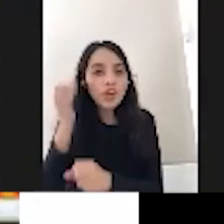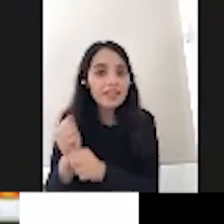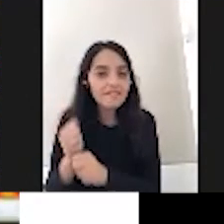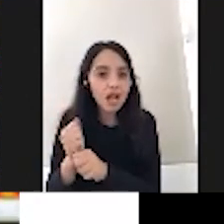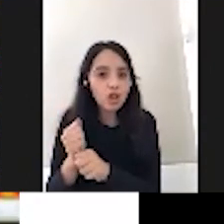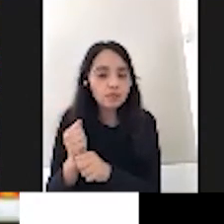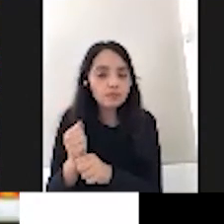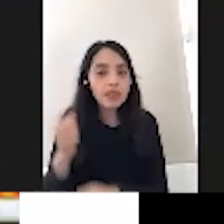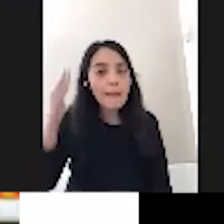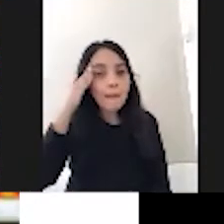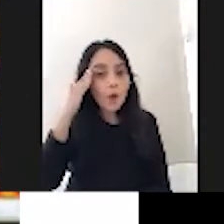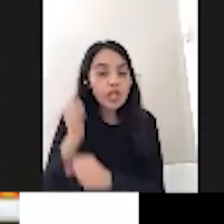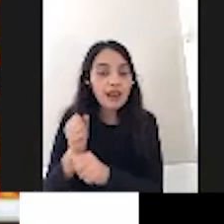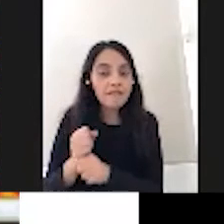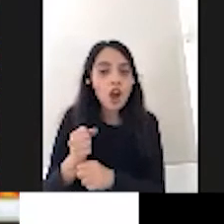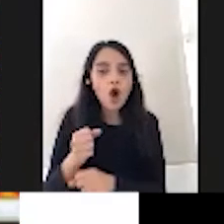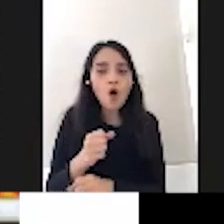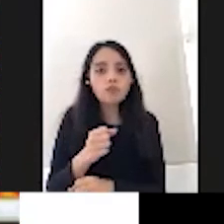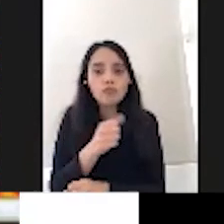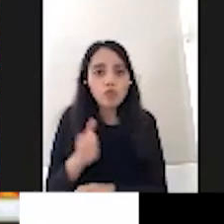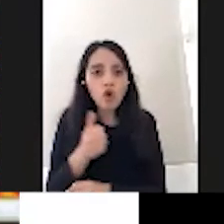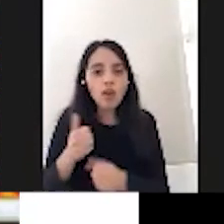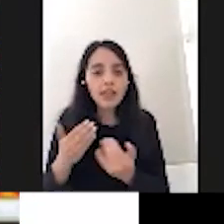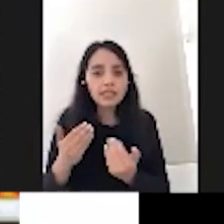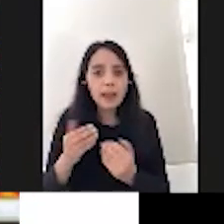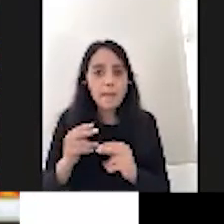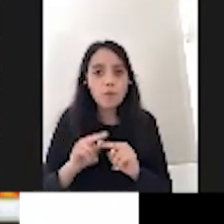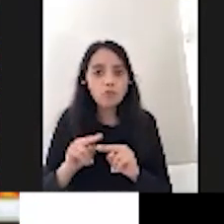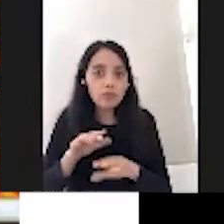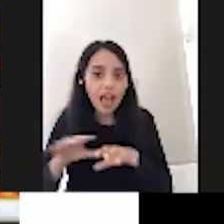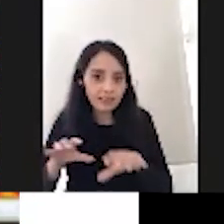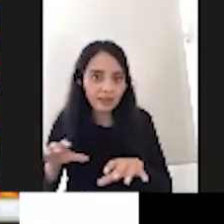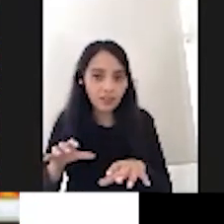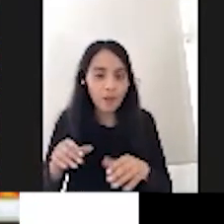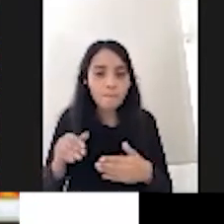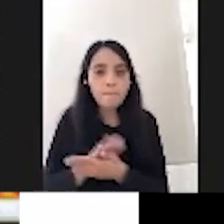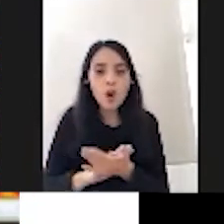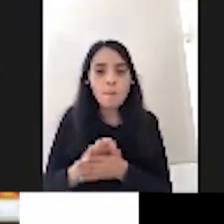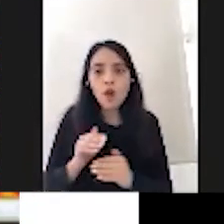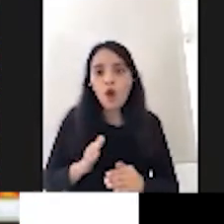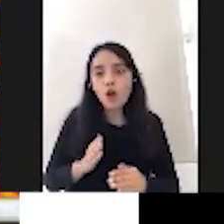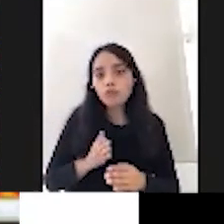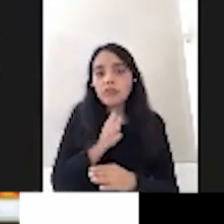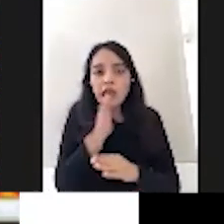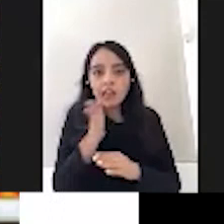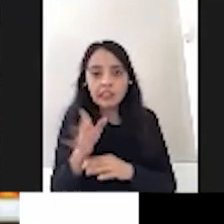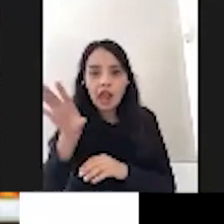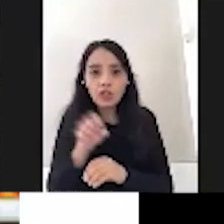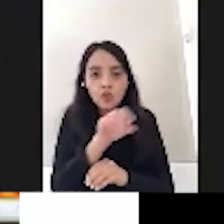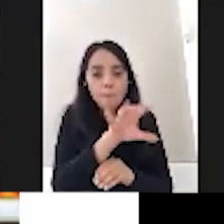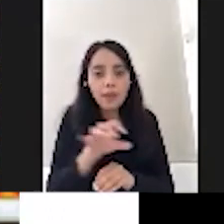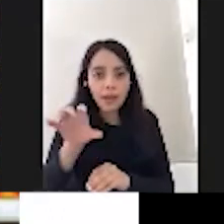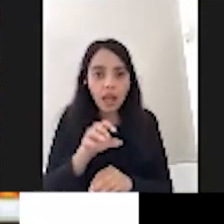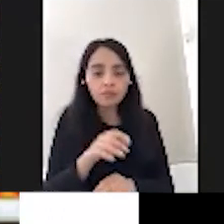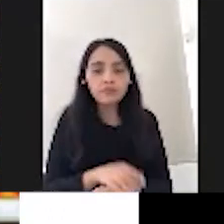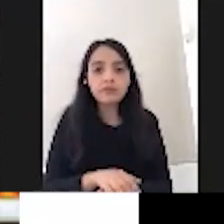memoria que necesitamos ocupar mientras estamos haciendo una tarea en curso, como por ejemplo ir al supermercado. Ahora, en el